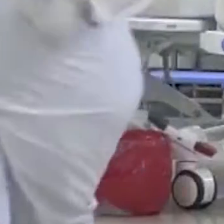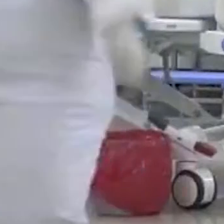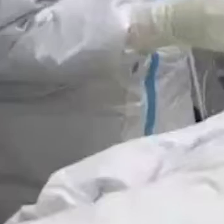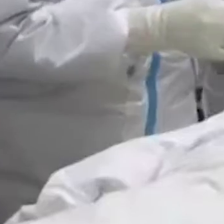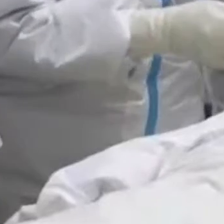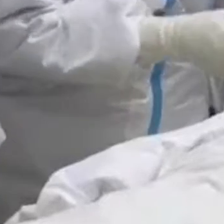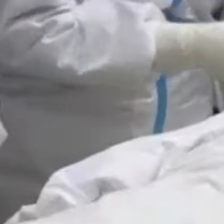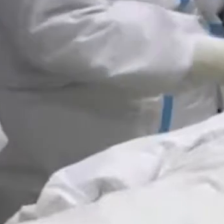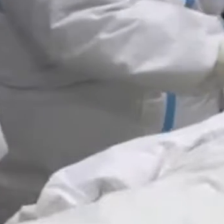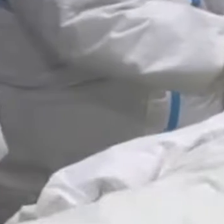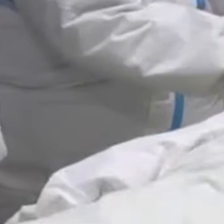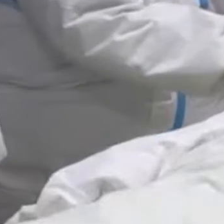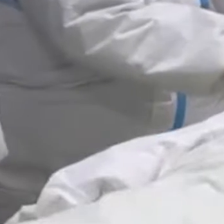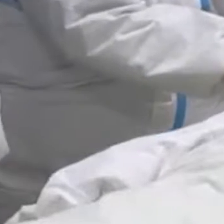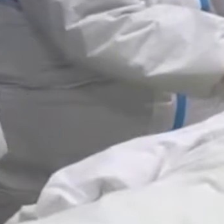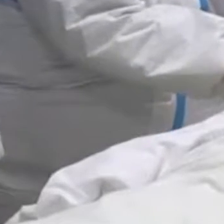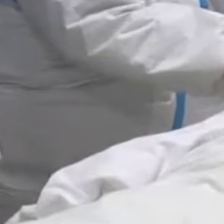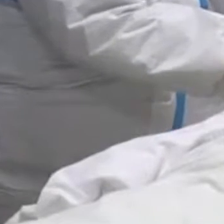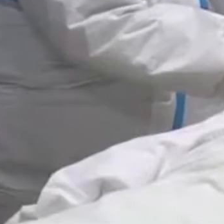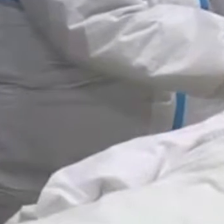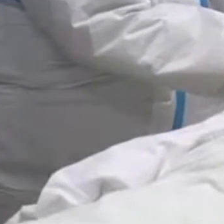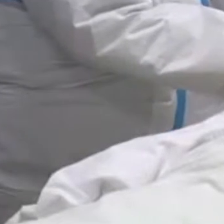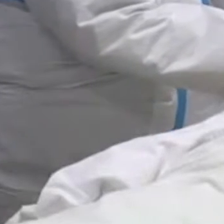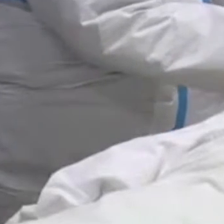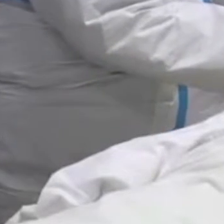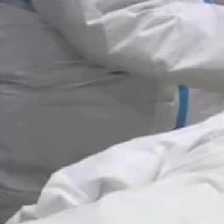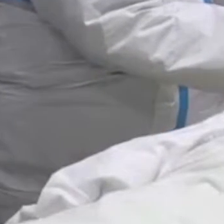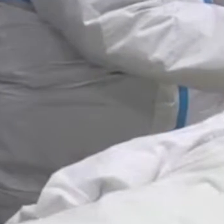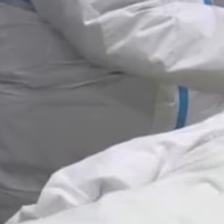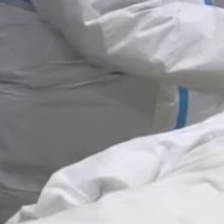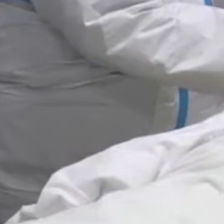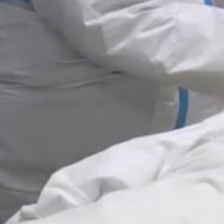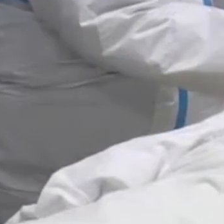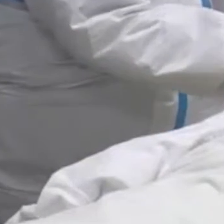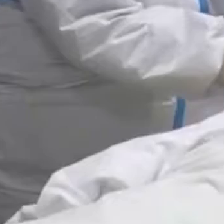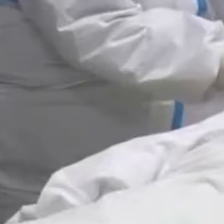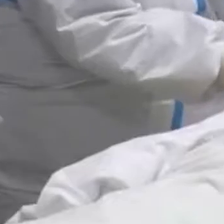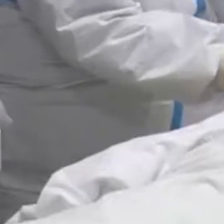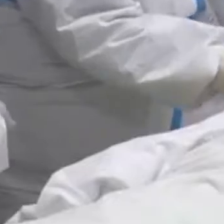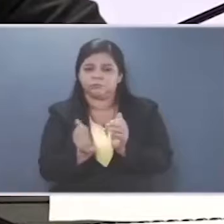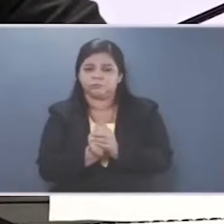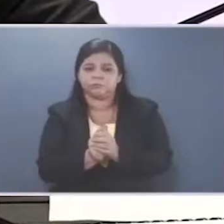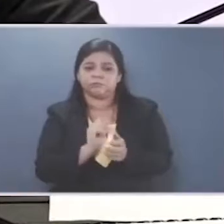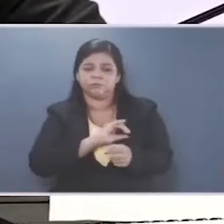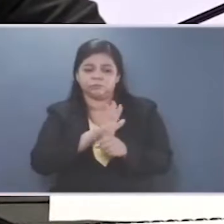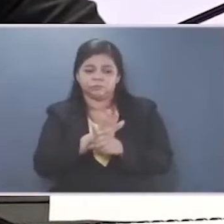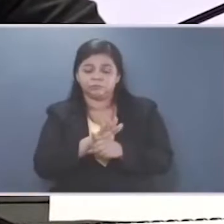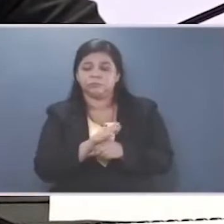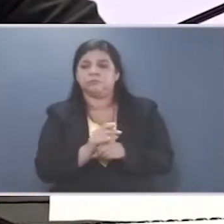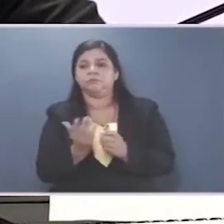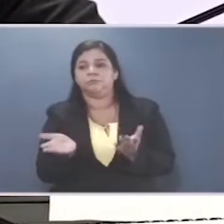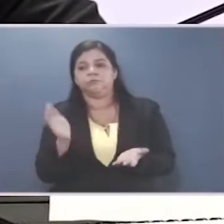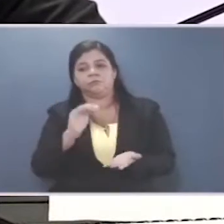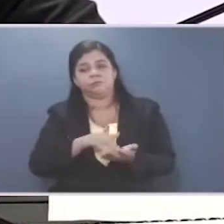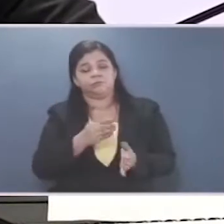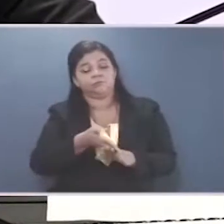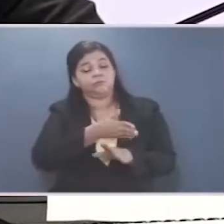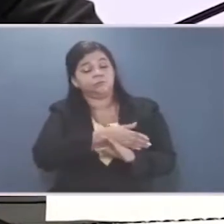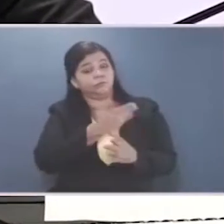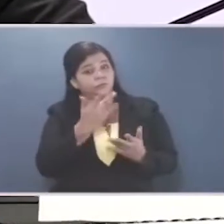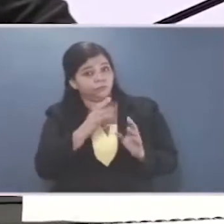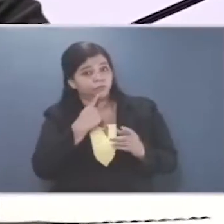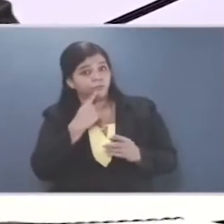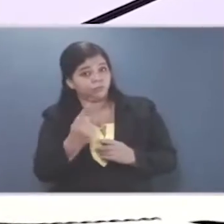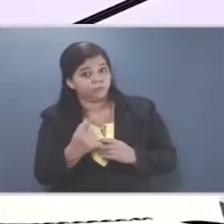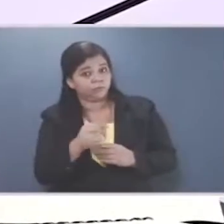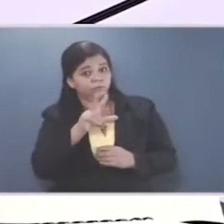titular de salud no especificó sin embargo añadió que ronda los 120 millones de dólares la redistribución en lo que les mencionaba al principio en la presentación